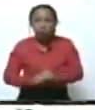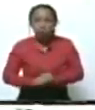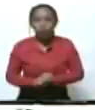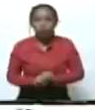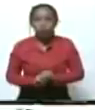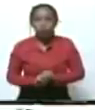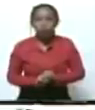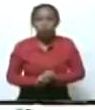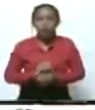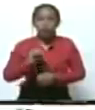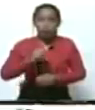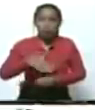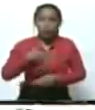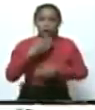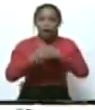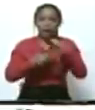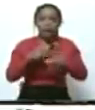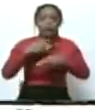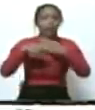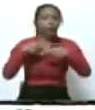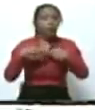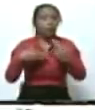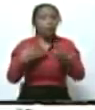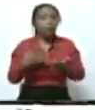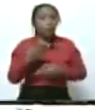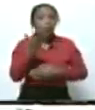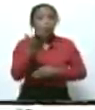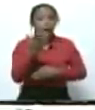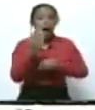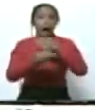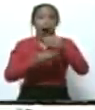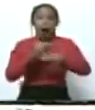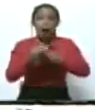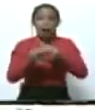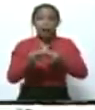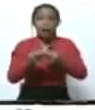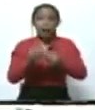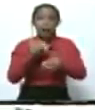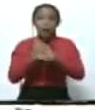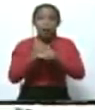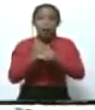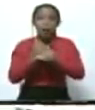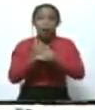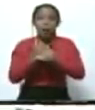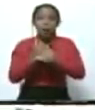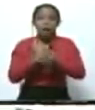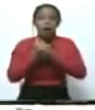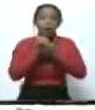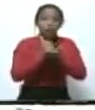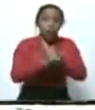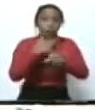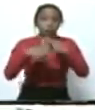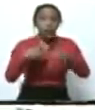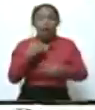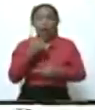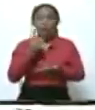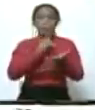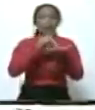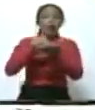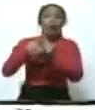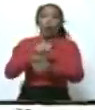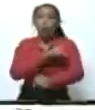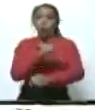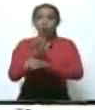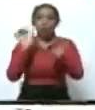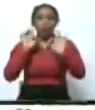Aquel que puede hacerlo. La revolución, usted le estará haciendo un flaco favor a la revolución si usted quiere aparecer en todos lados y no puede cumplir ninguna